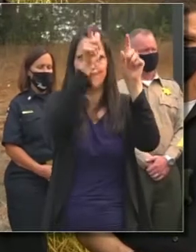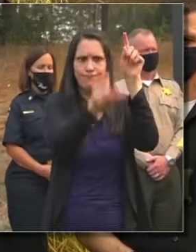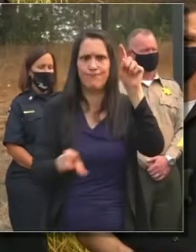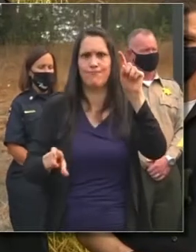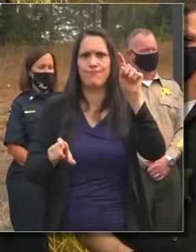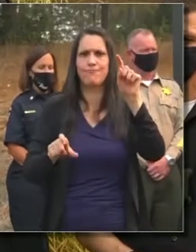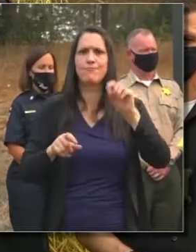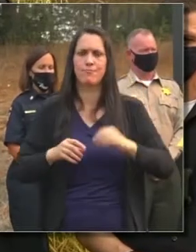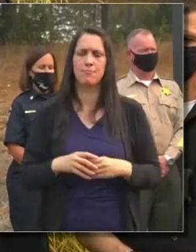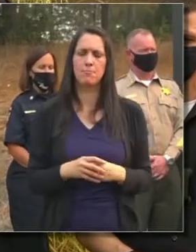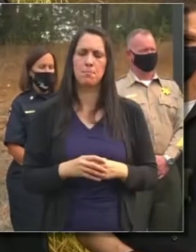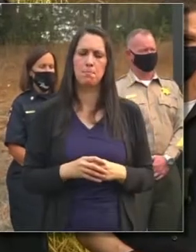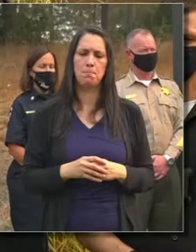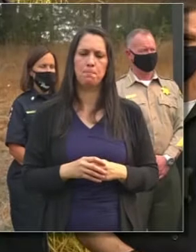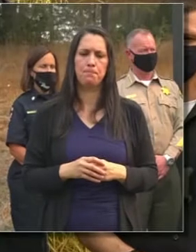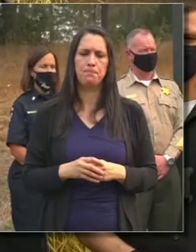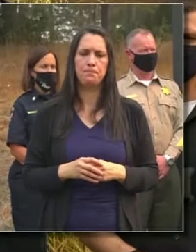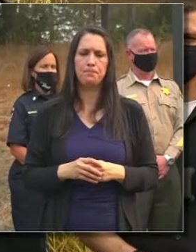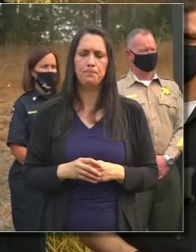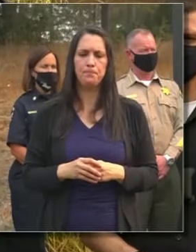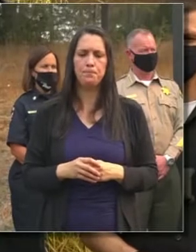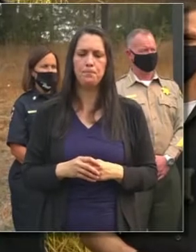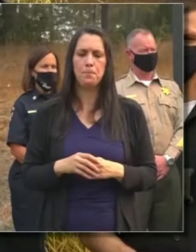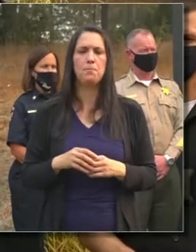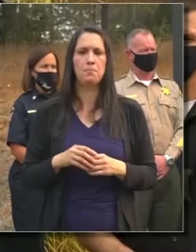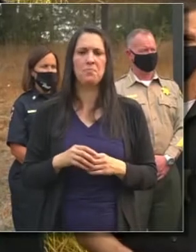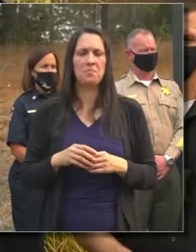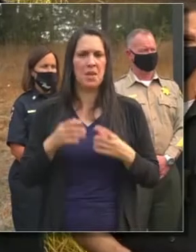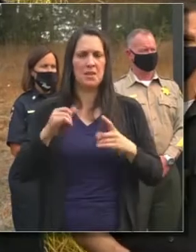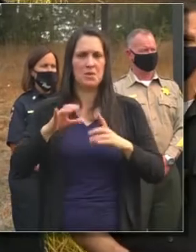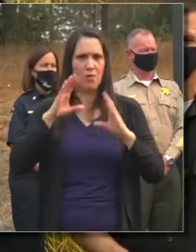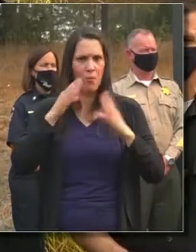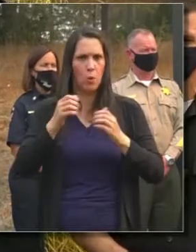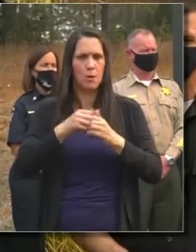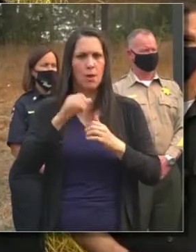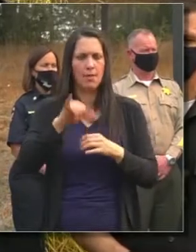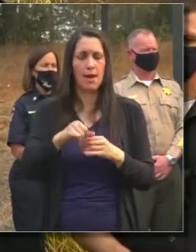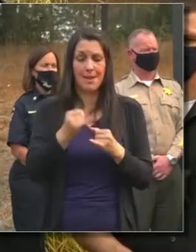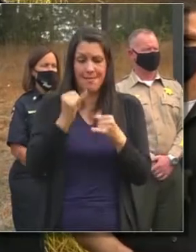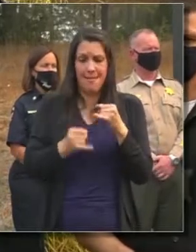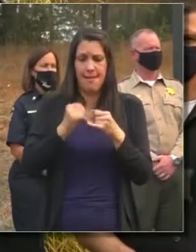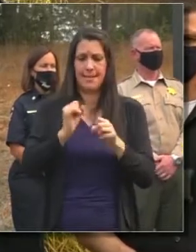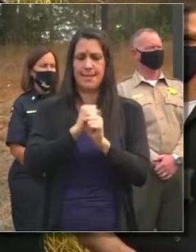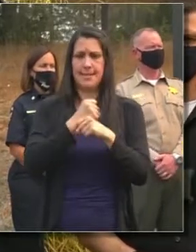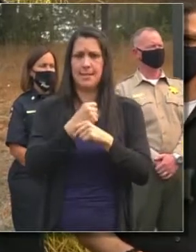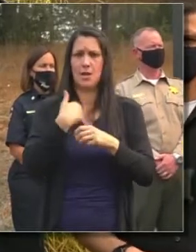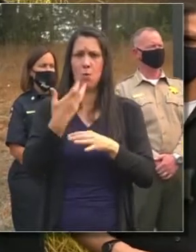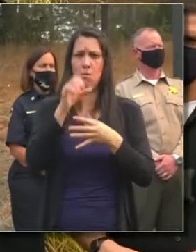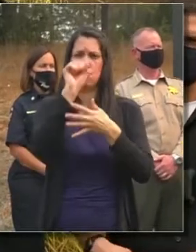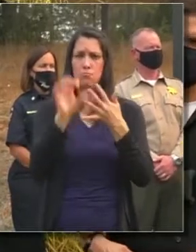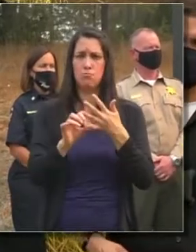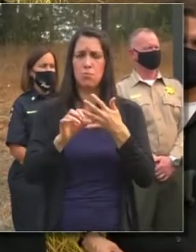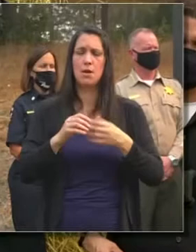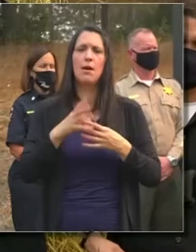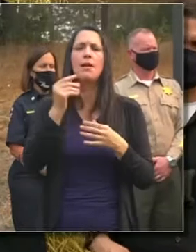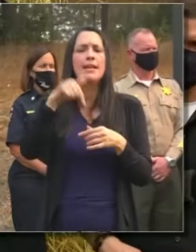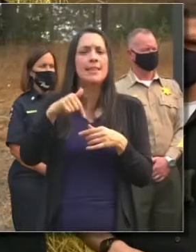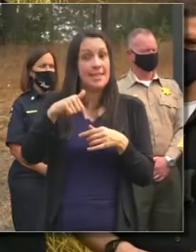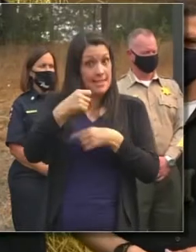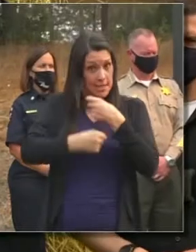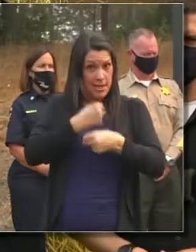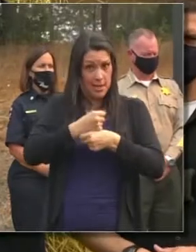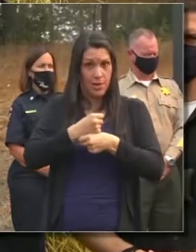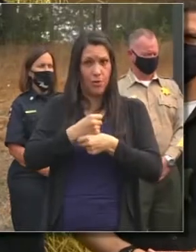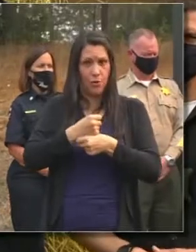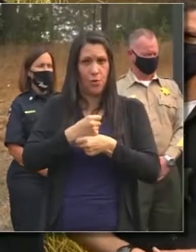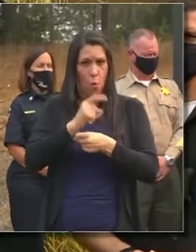todo el estado que están cooperando y la última estadística que quiero darles y es solamente por